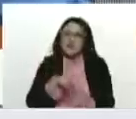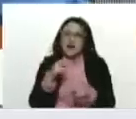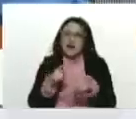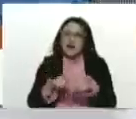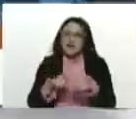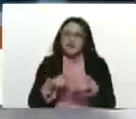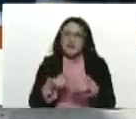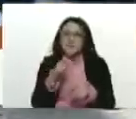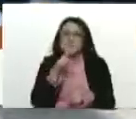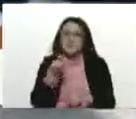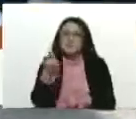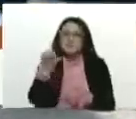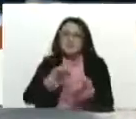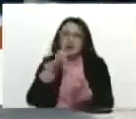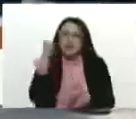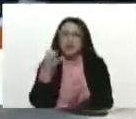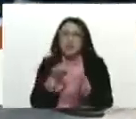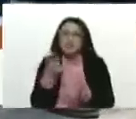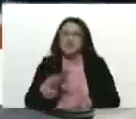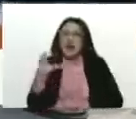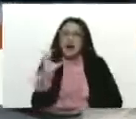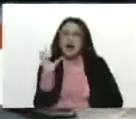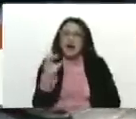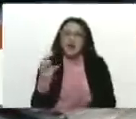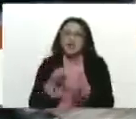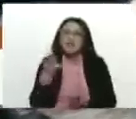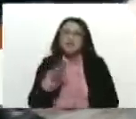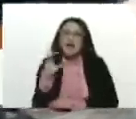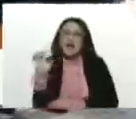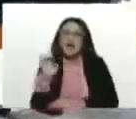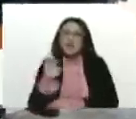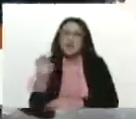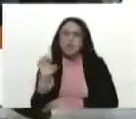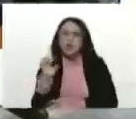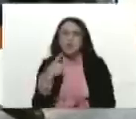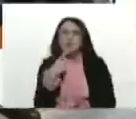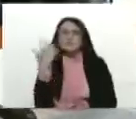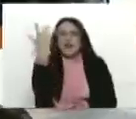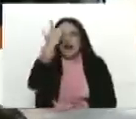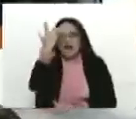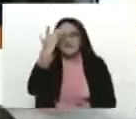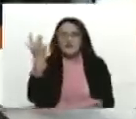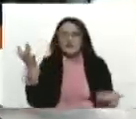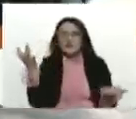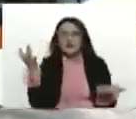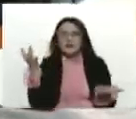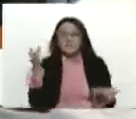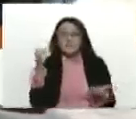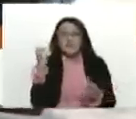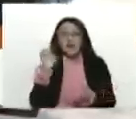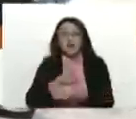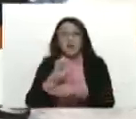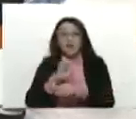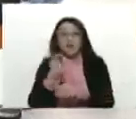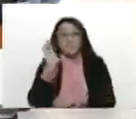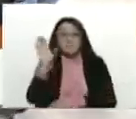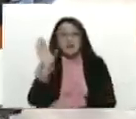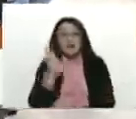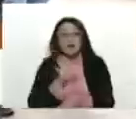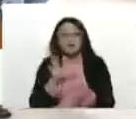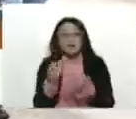hacer Dónde queda Caracas no Dónde queda Ecuador voy a decirles en África Entonces si el Ecuador Es un país dolarizado entonces